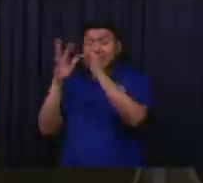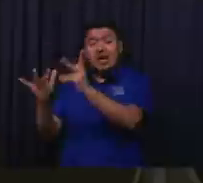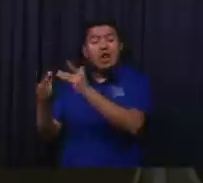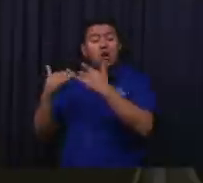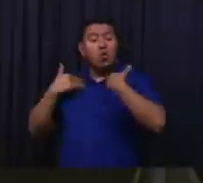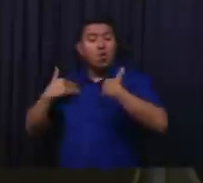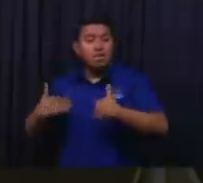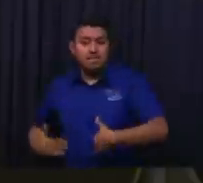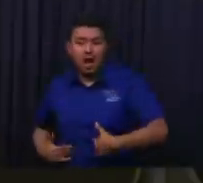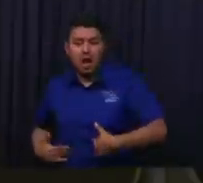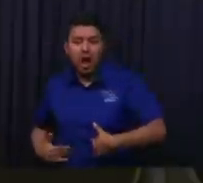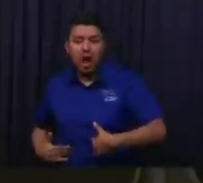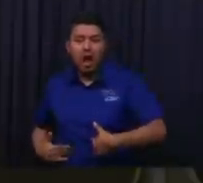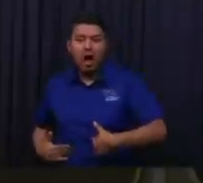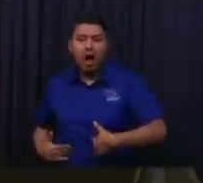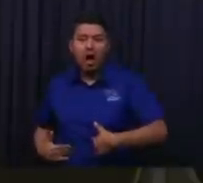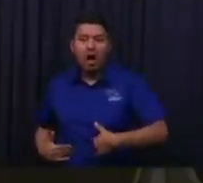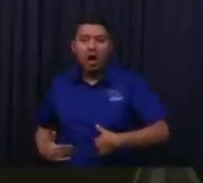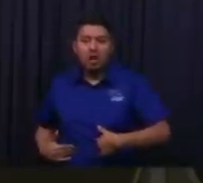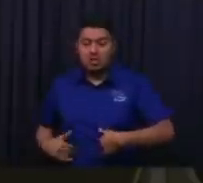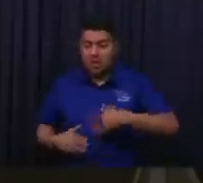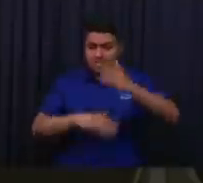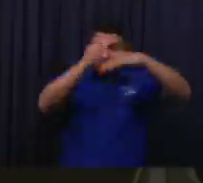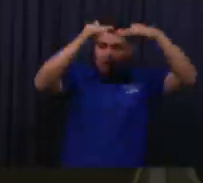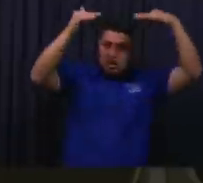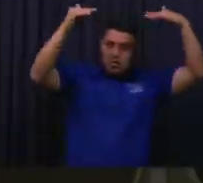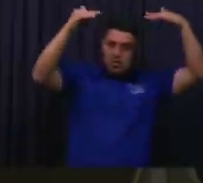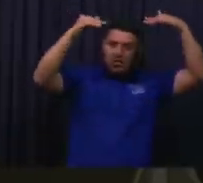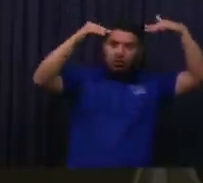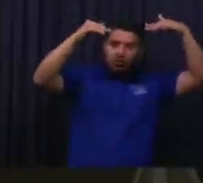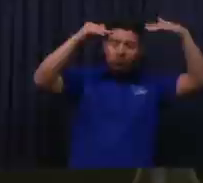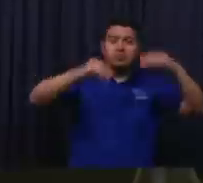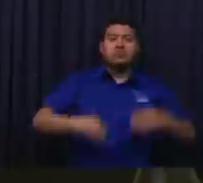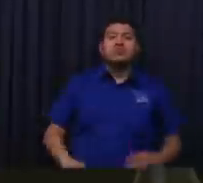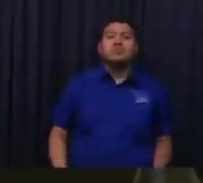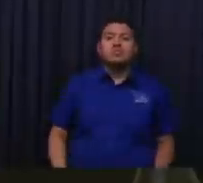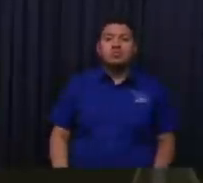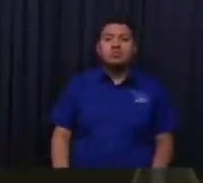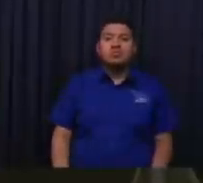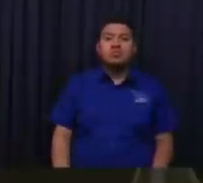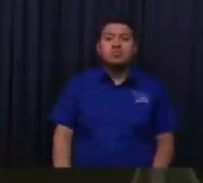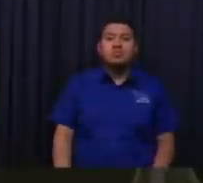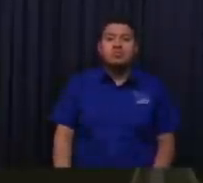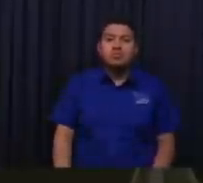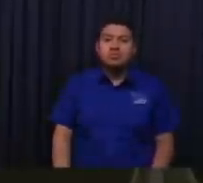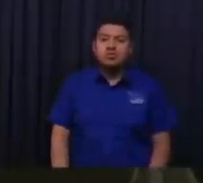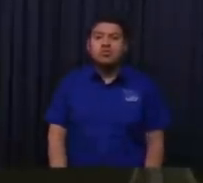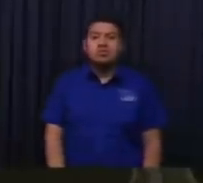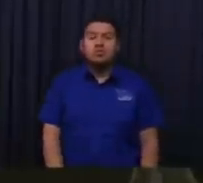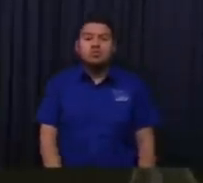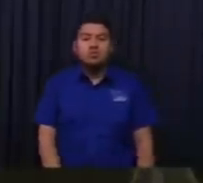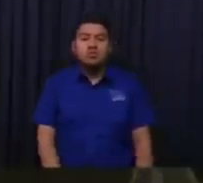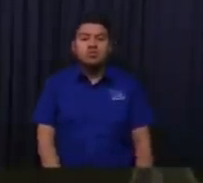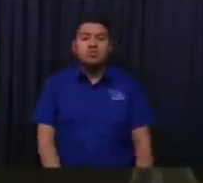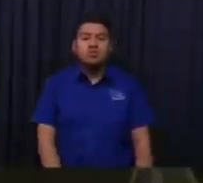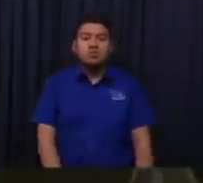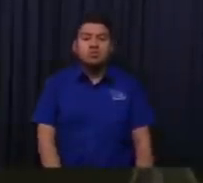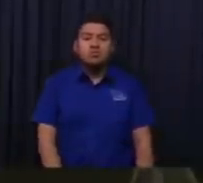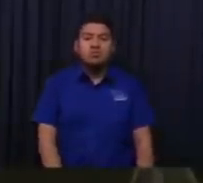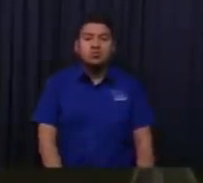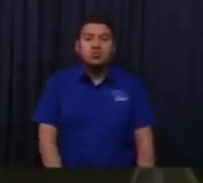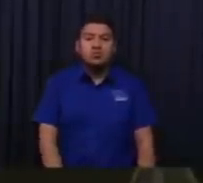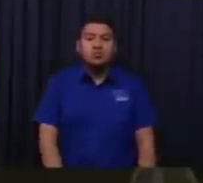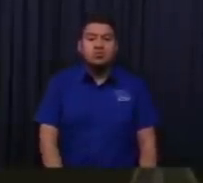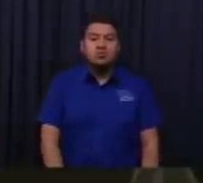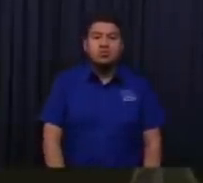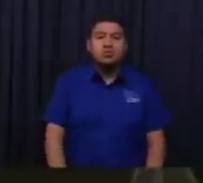es una sangre divina. Lo único que no fue llevado al holocausto fue la sangre del Señor.